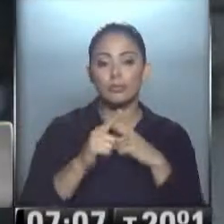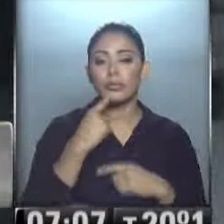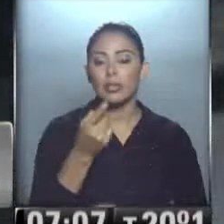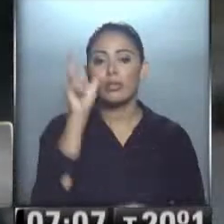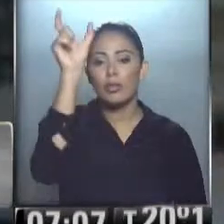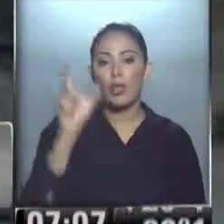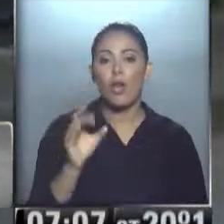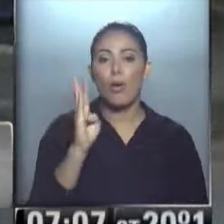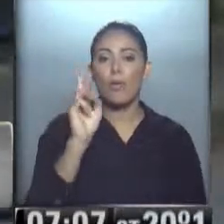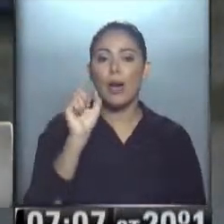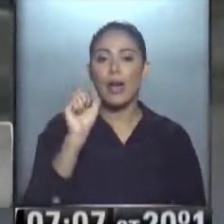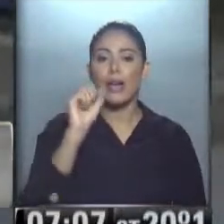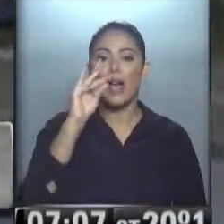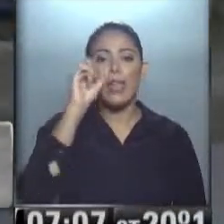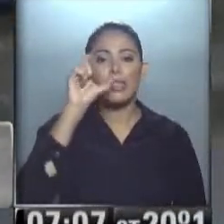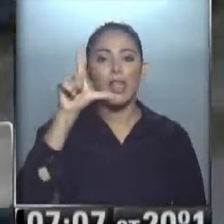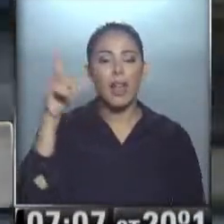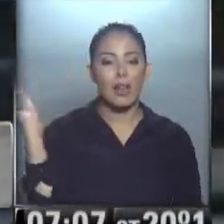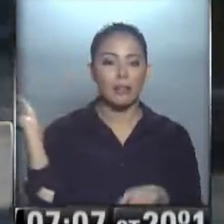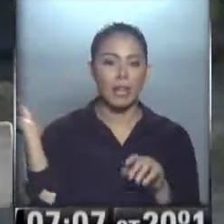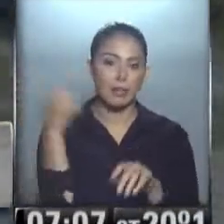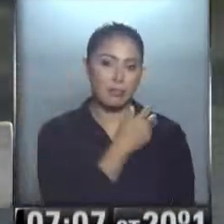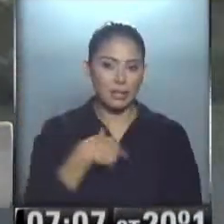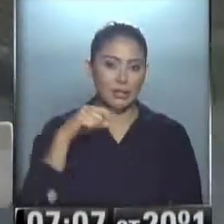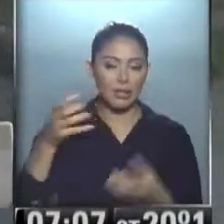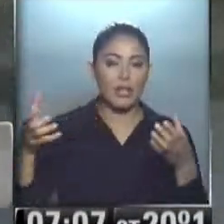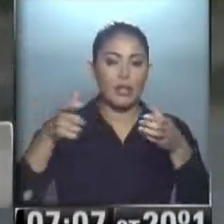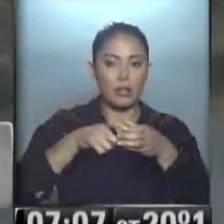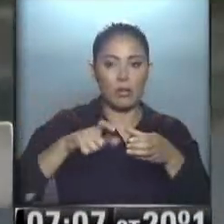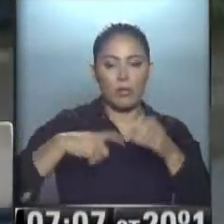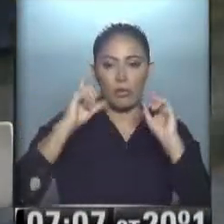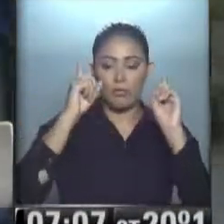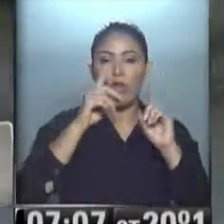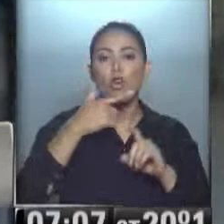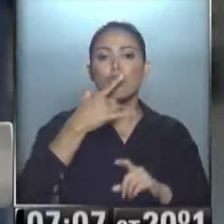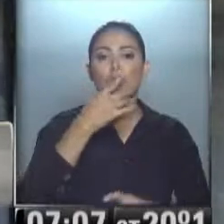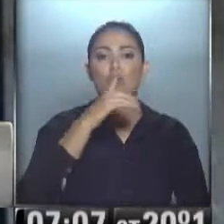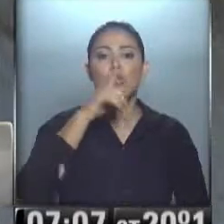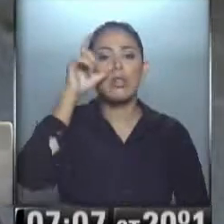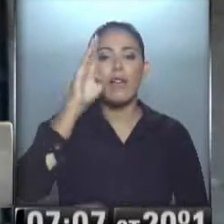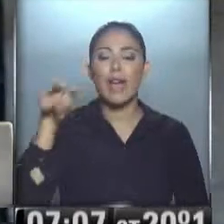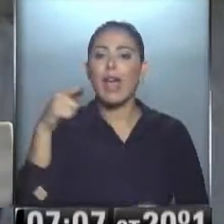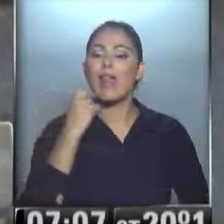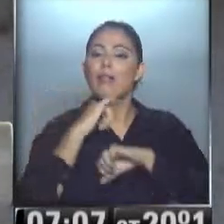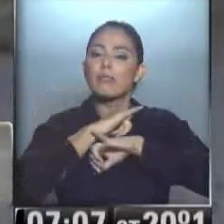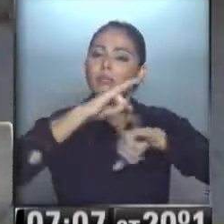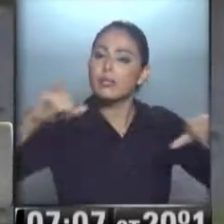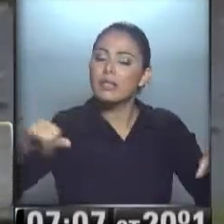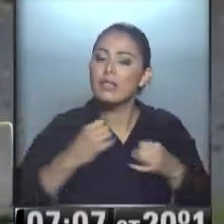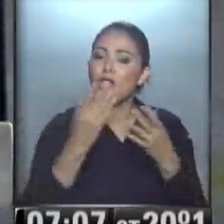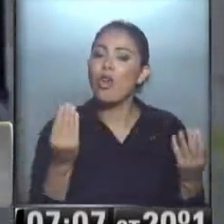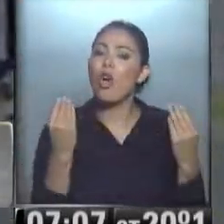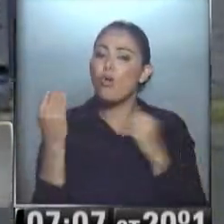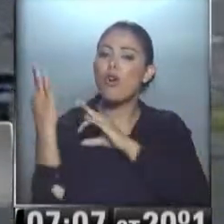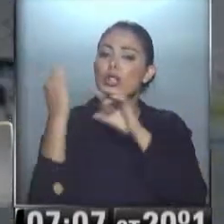roberto baradel titular de suteba quien manifestando por supuesto la voz cantante de los docentes y el ánimo con el que van a llegar